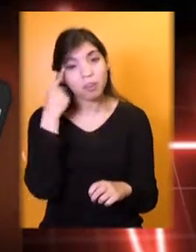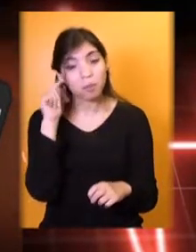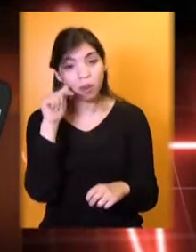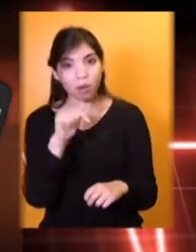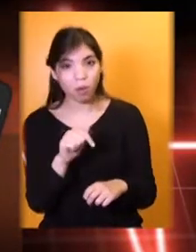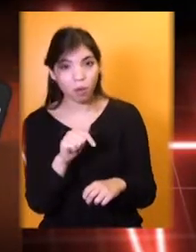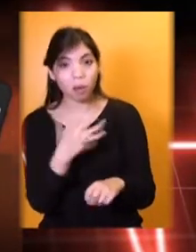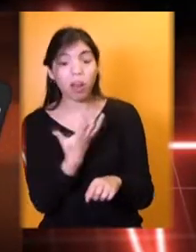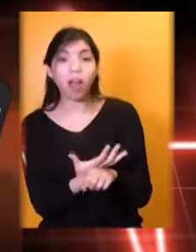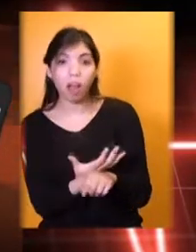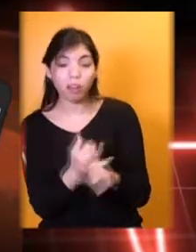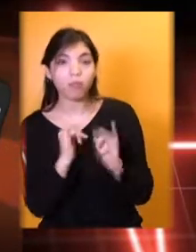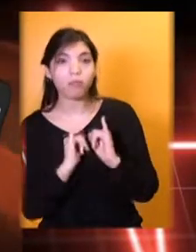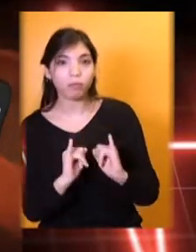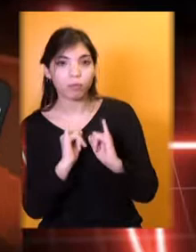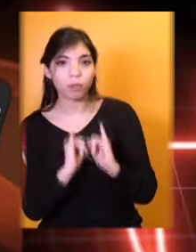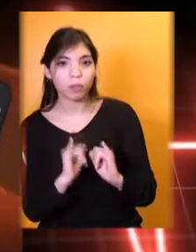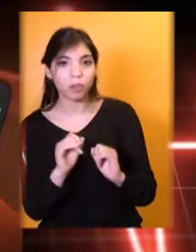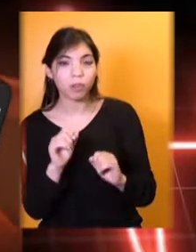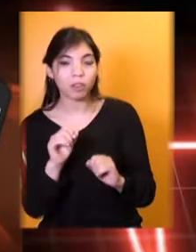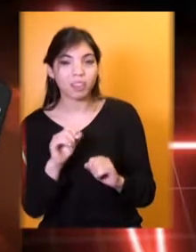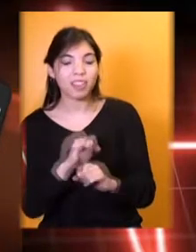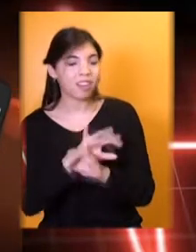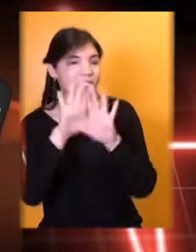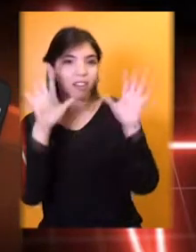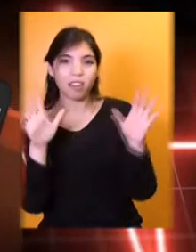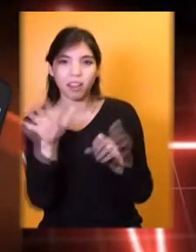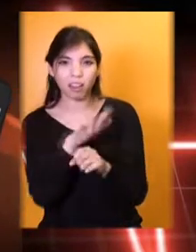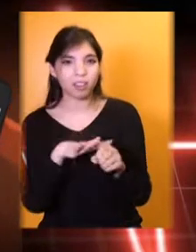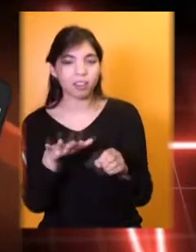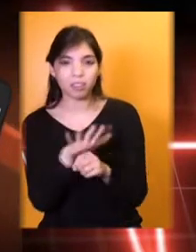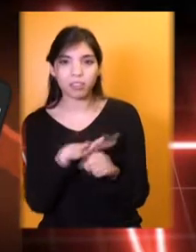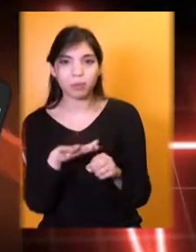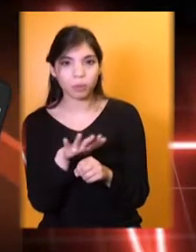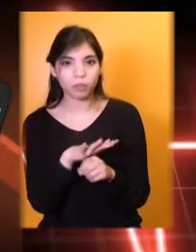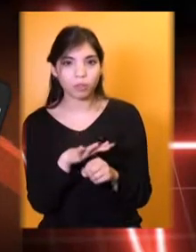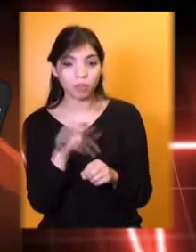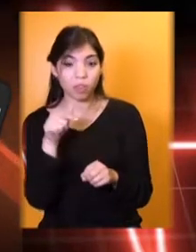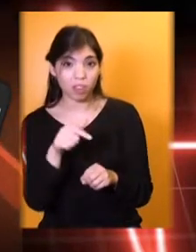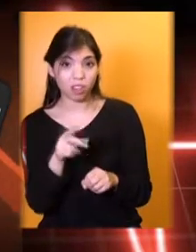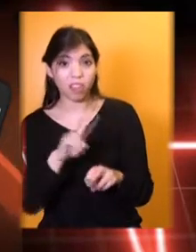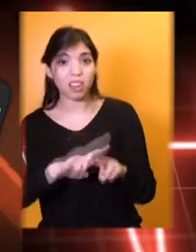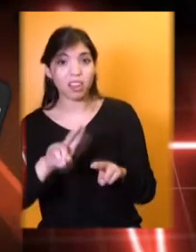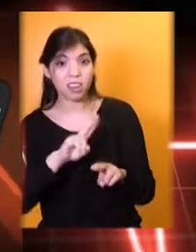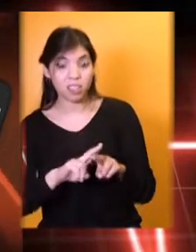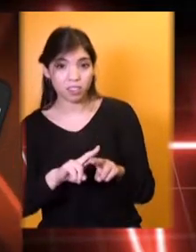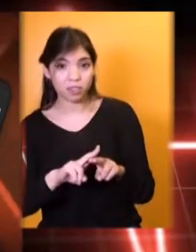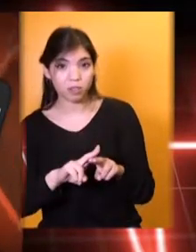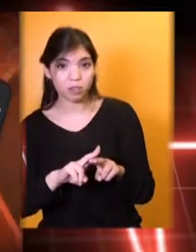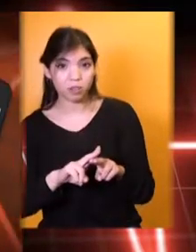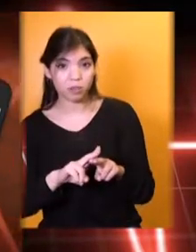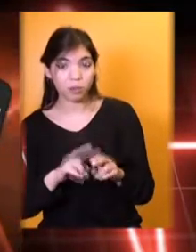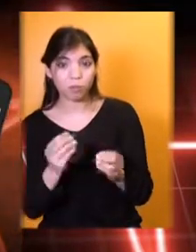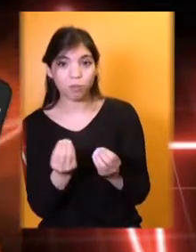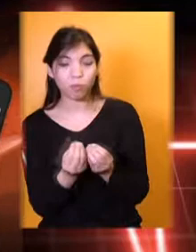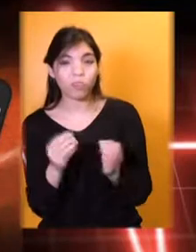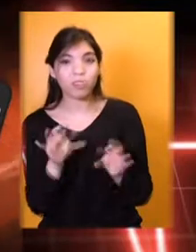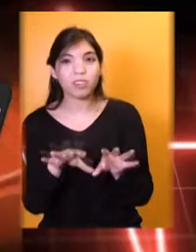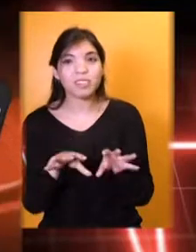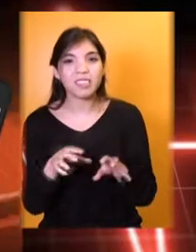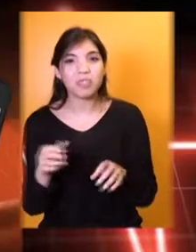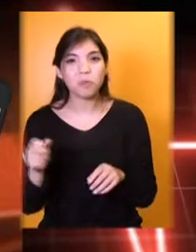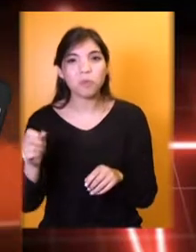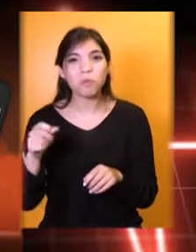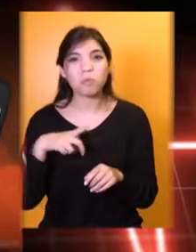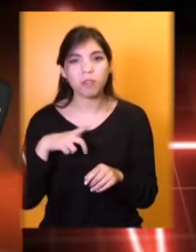pendientes, pero con lo que tenemos hoy, hasta este momento, queda claro que los delitos que por los